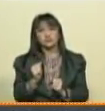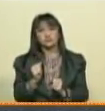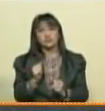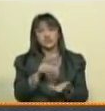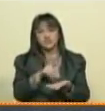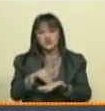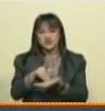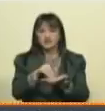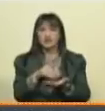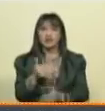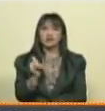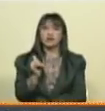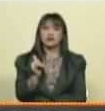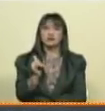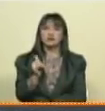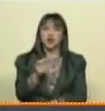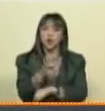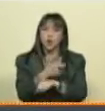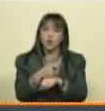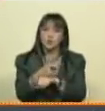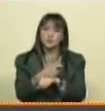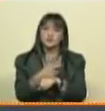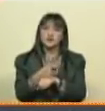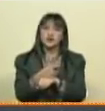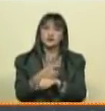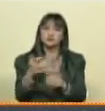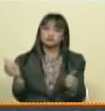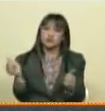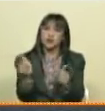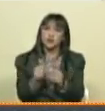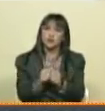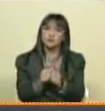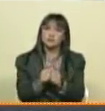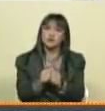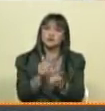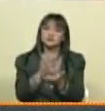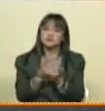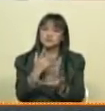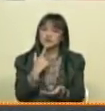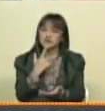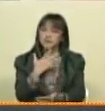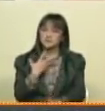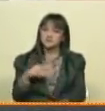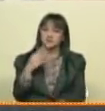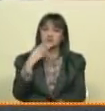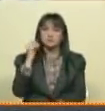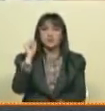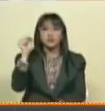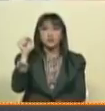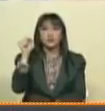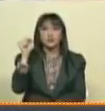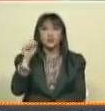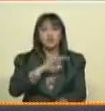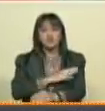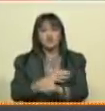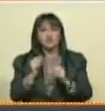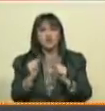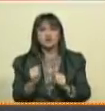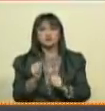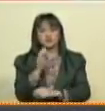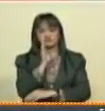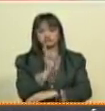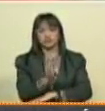dignidad, y nuestro gobierno acompañándolo, como lo ha hecho el presidente Maduro, con fuerza, con